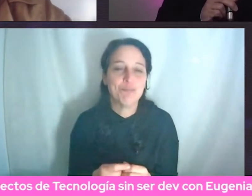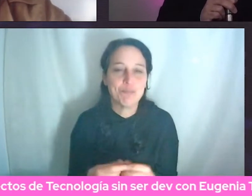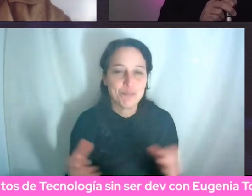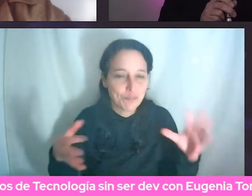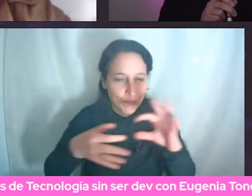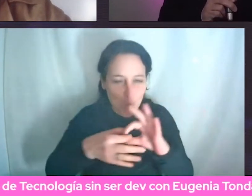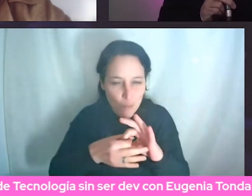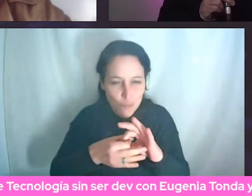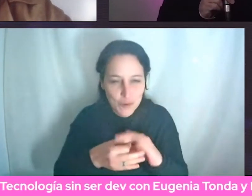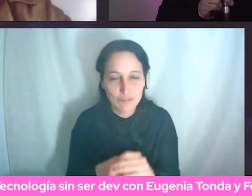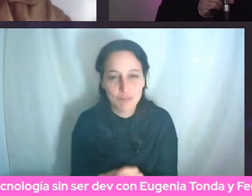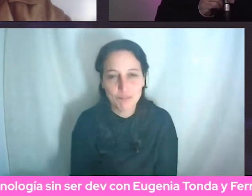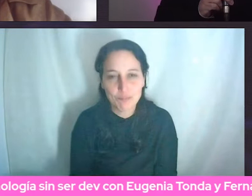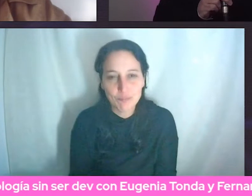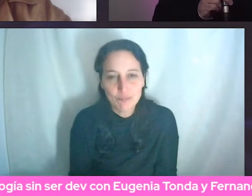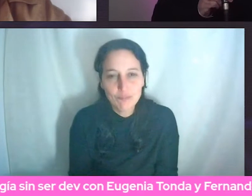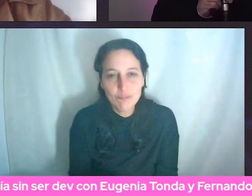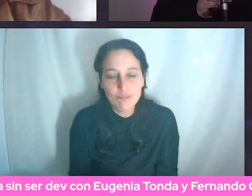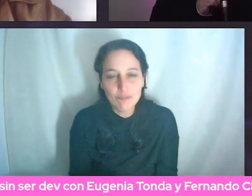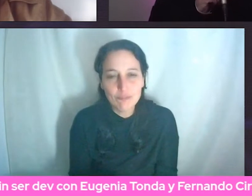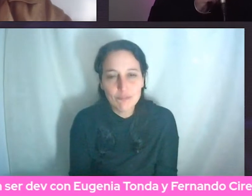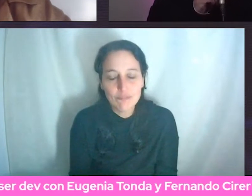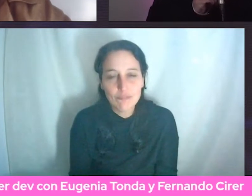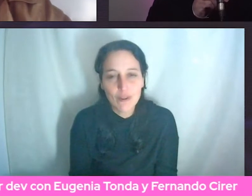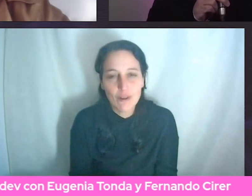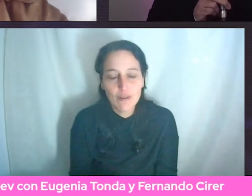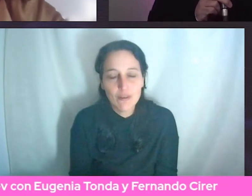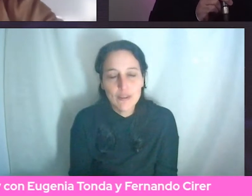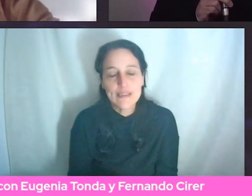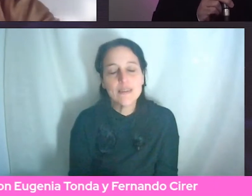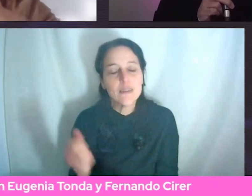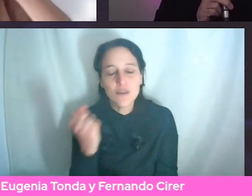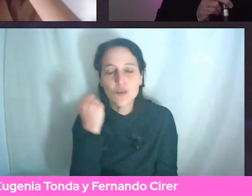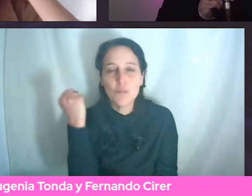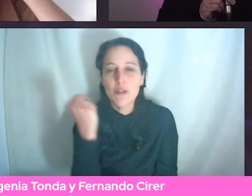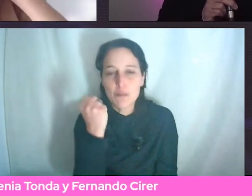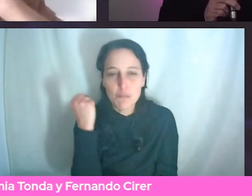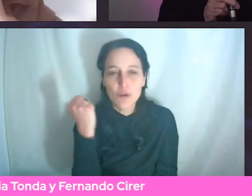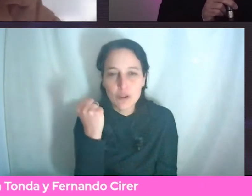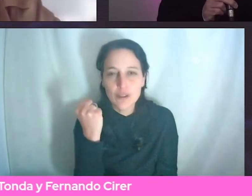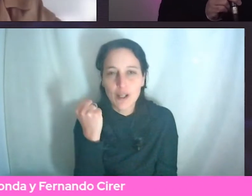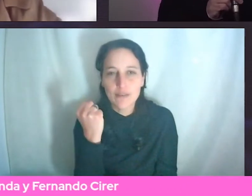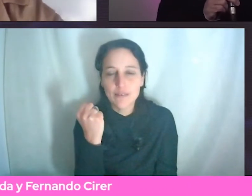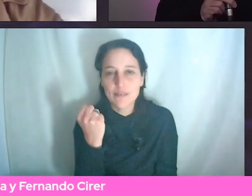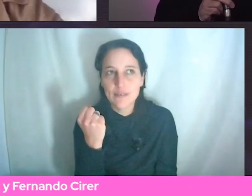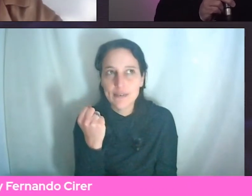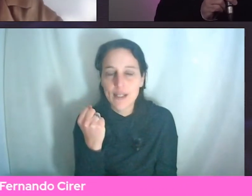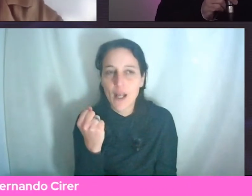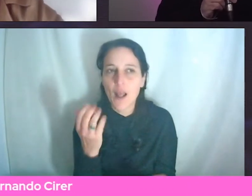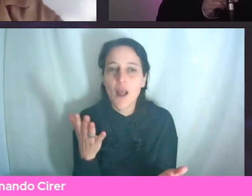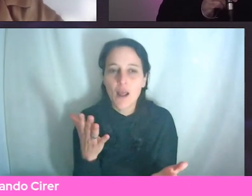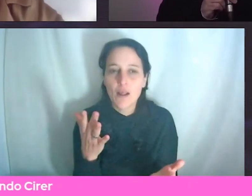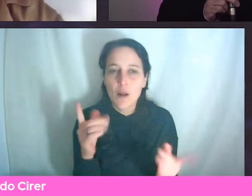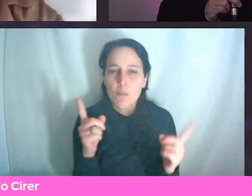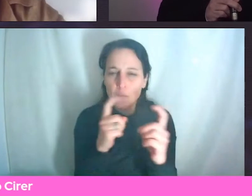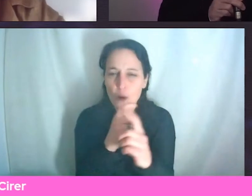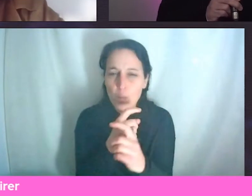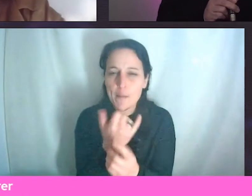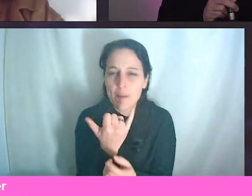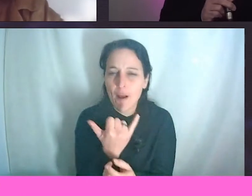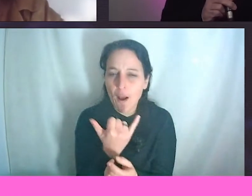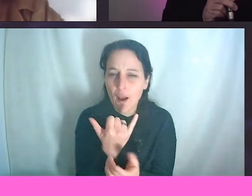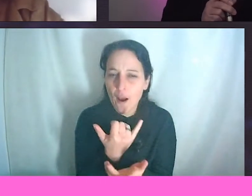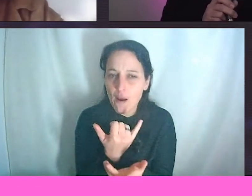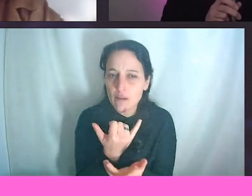Sí, y esto que traías es súper importante, ¿no? La gestión de los riesgos del proyecto. Los proyectos se